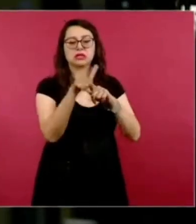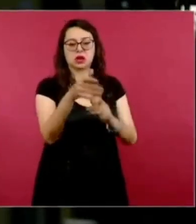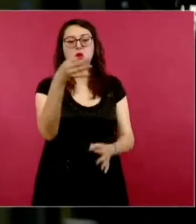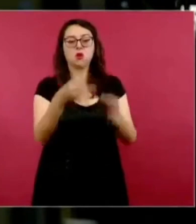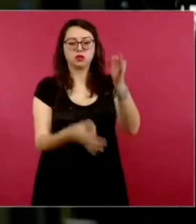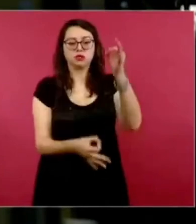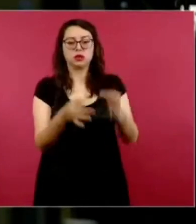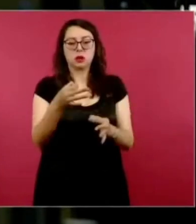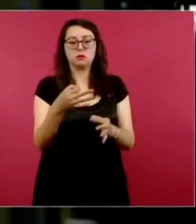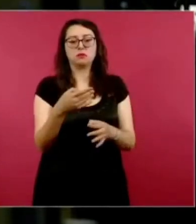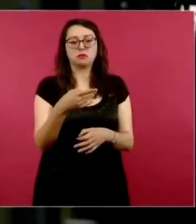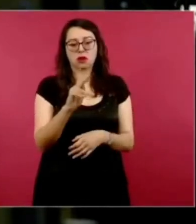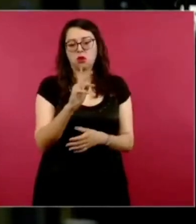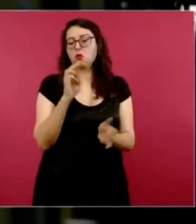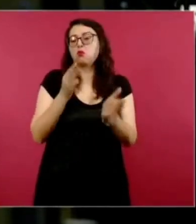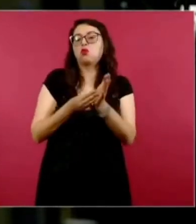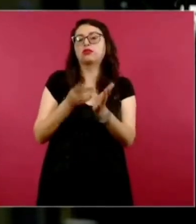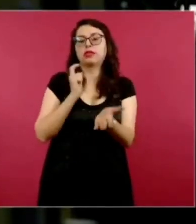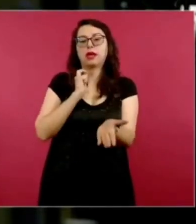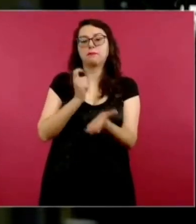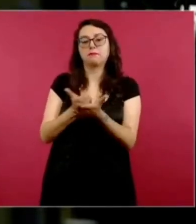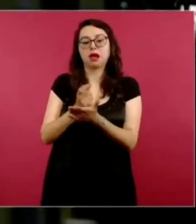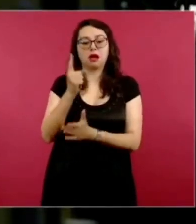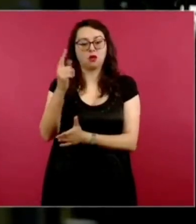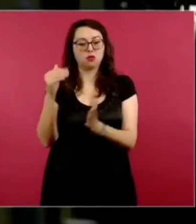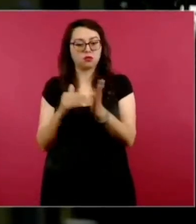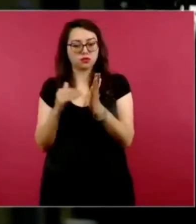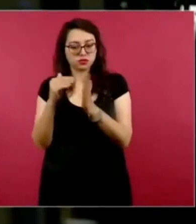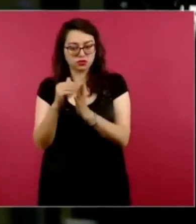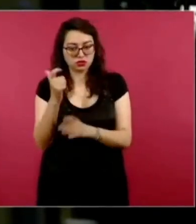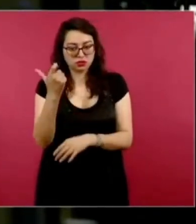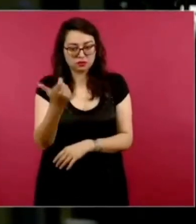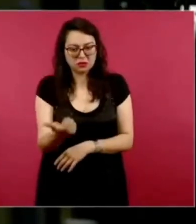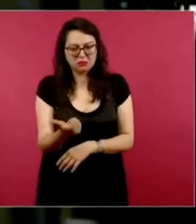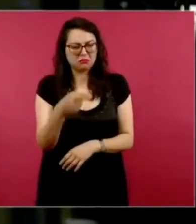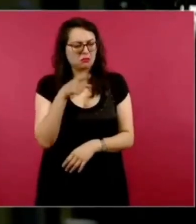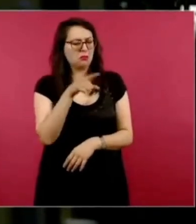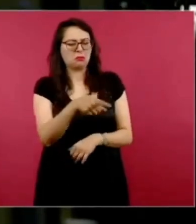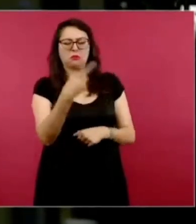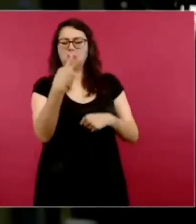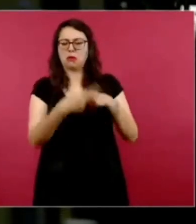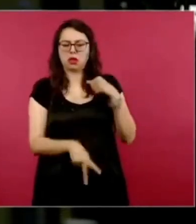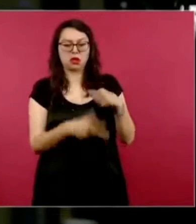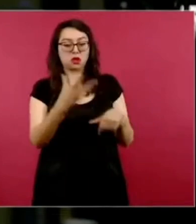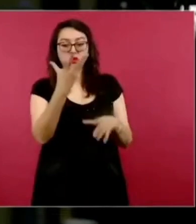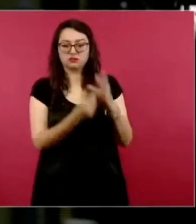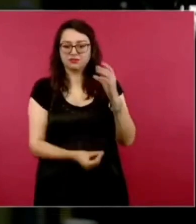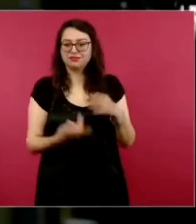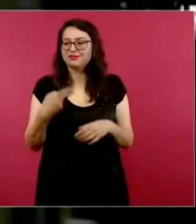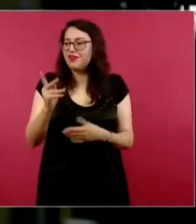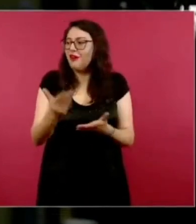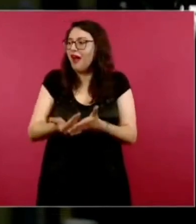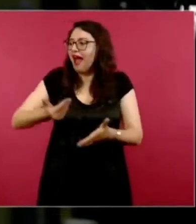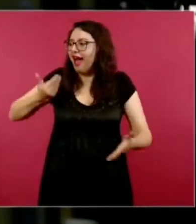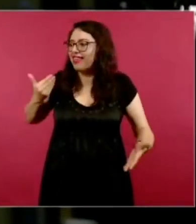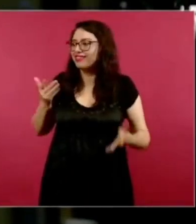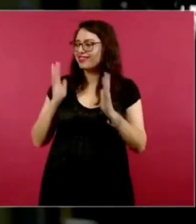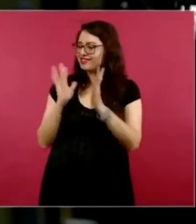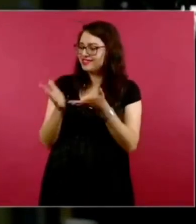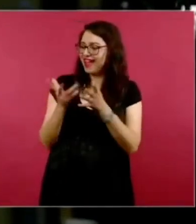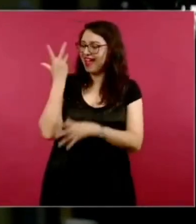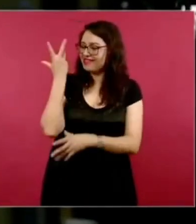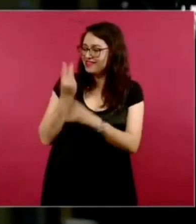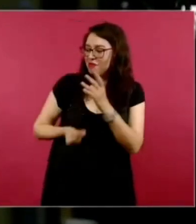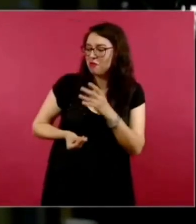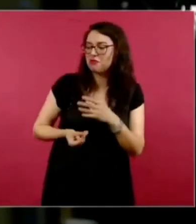pagando $1 millón de pesos, ¿no? Mencionando que no representaba un riesgo de fuga, pese a que había estado prófugo y tratándose pues, de un